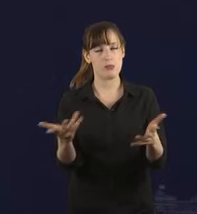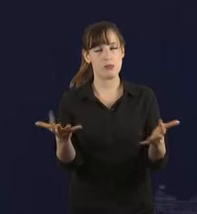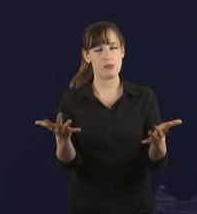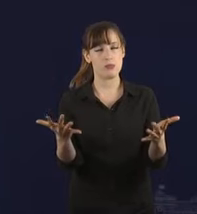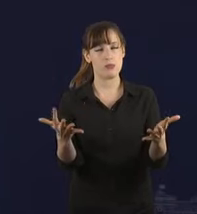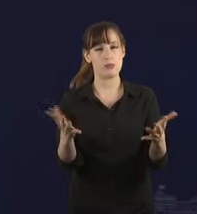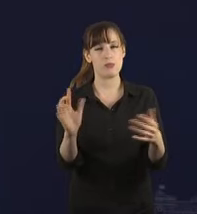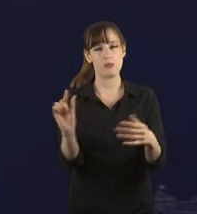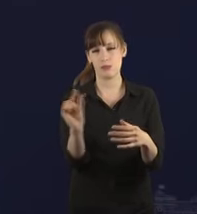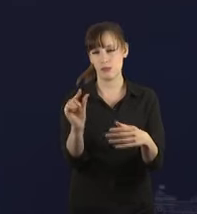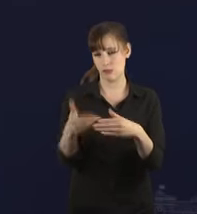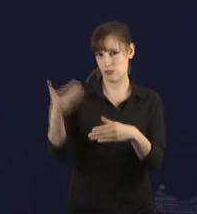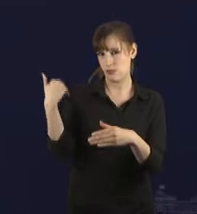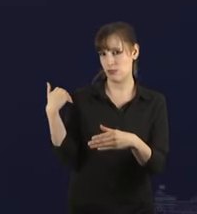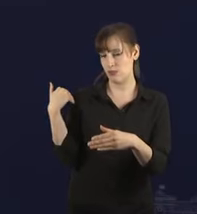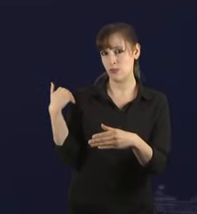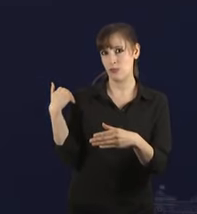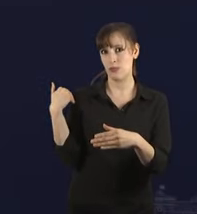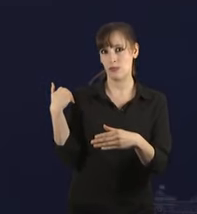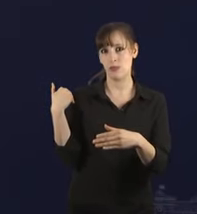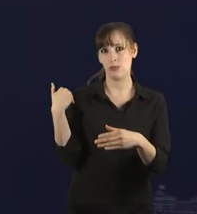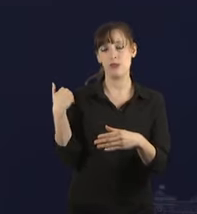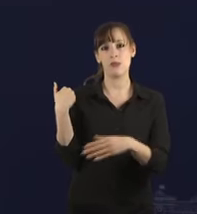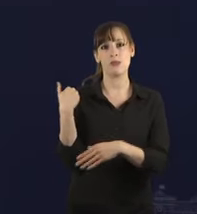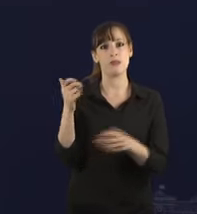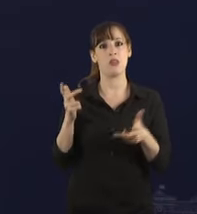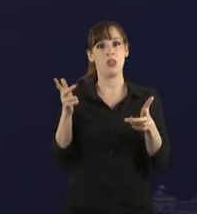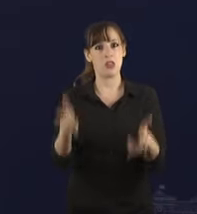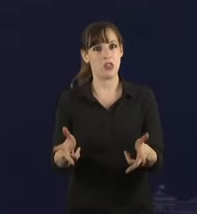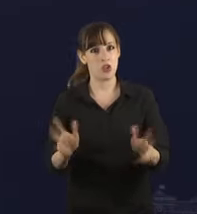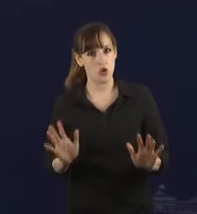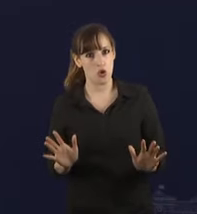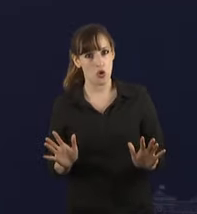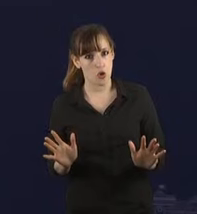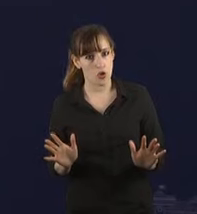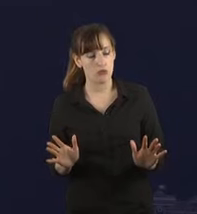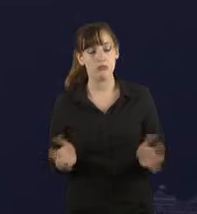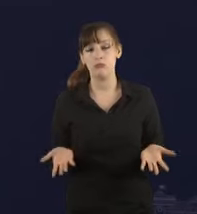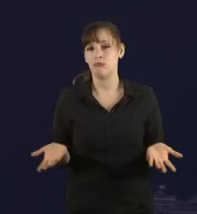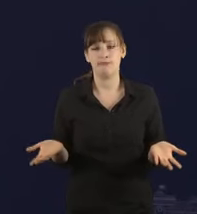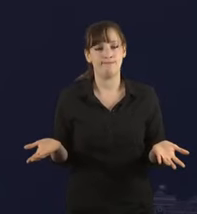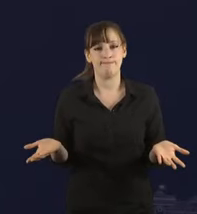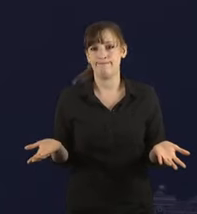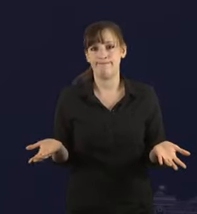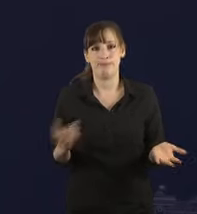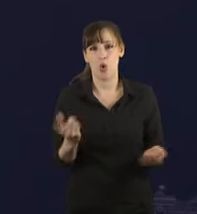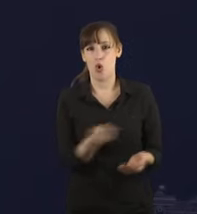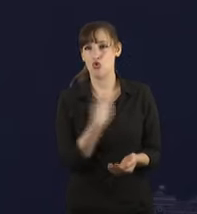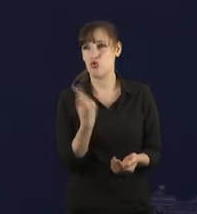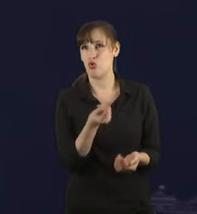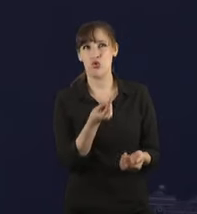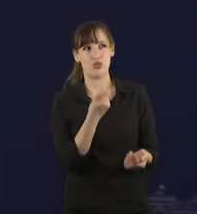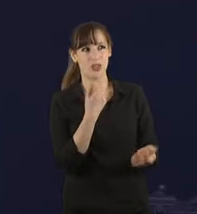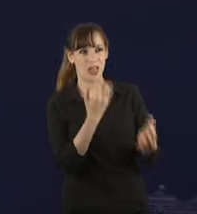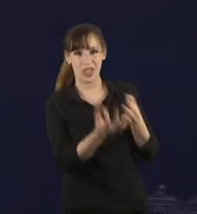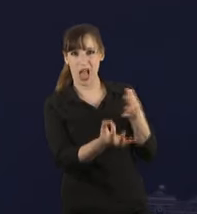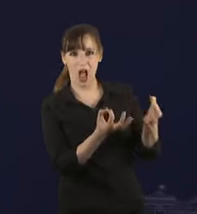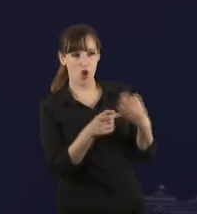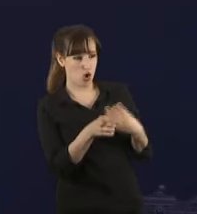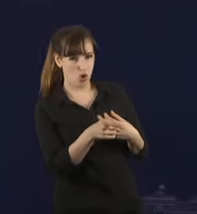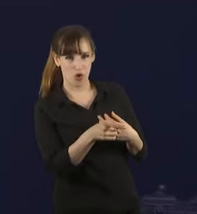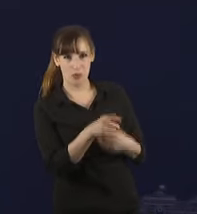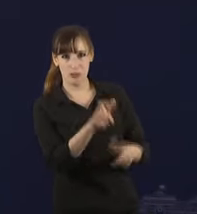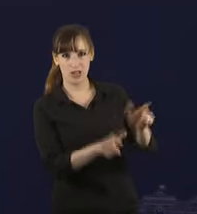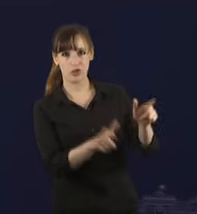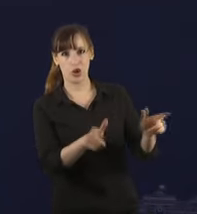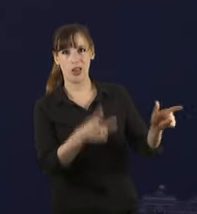algunos minutos atrás algunos momentos atrás eh No no qué es lo que uno puede dialogar con gente que intenta frenar el país y